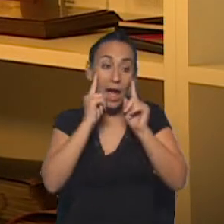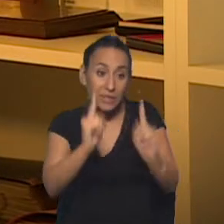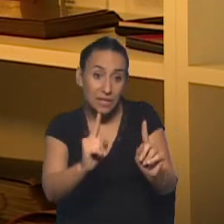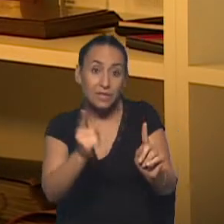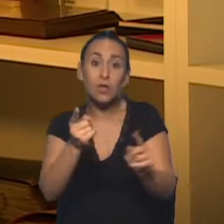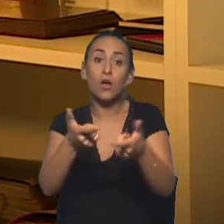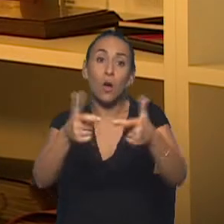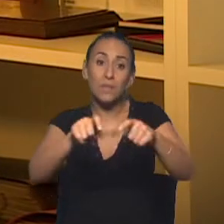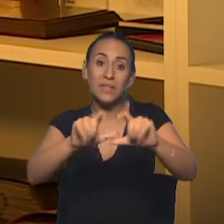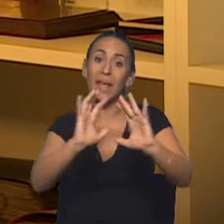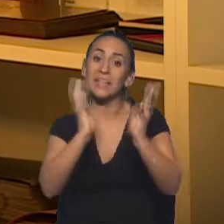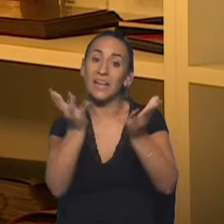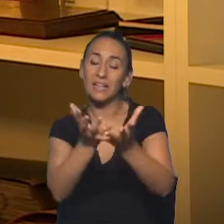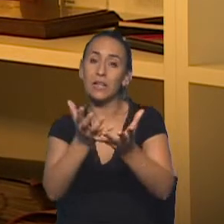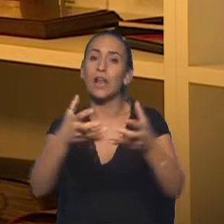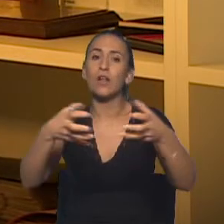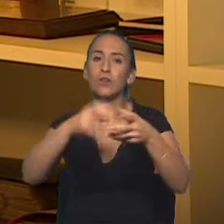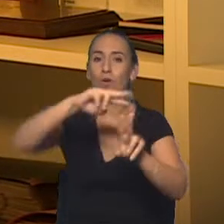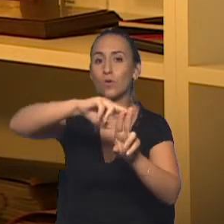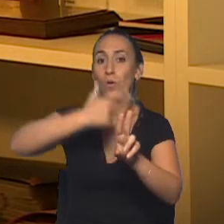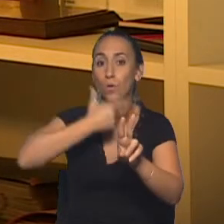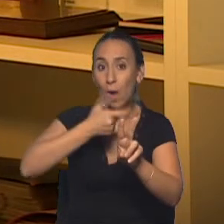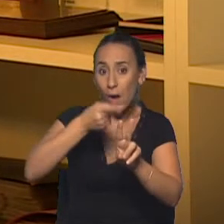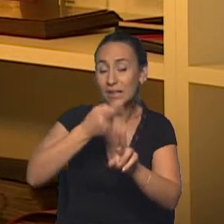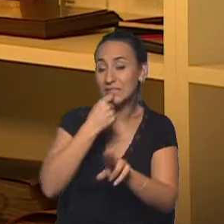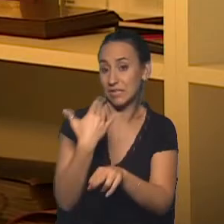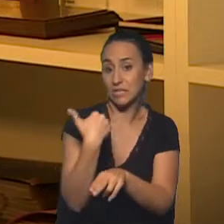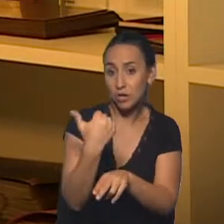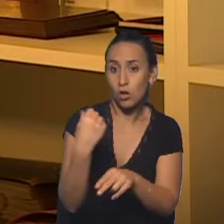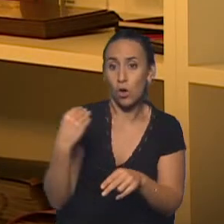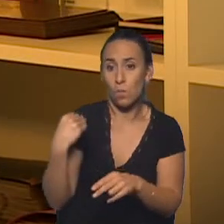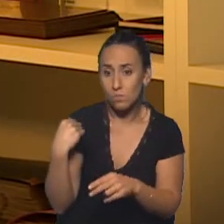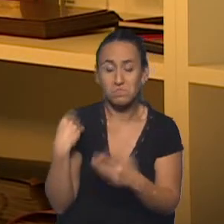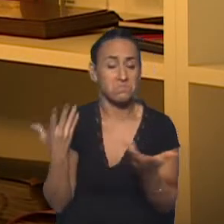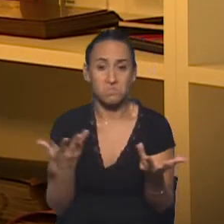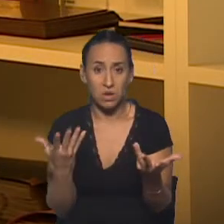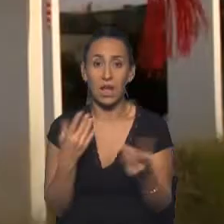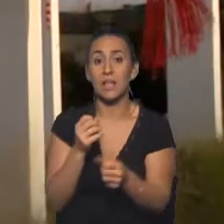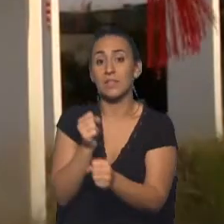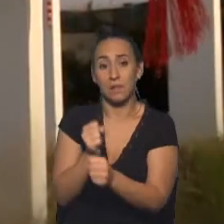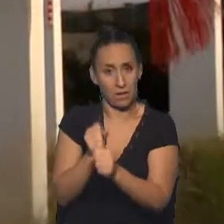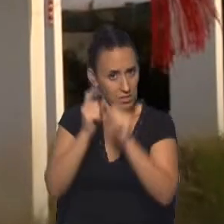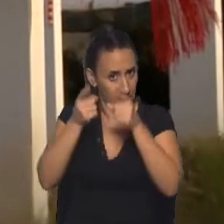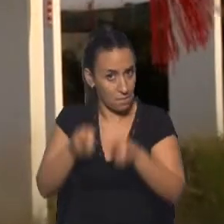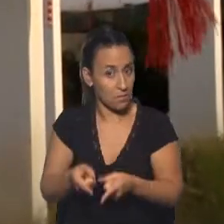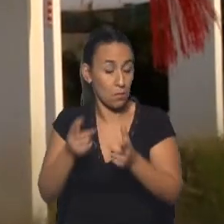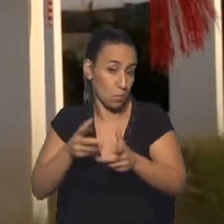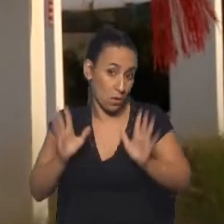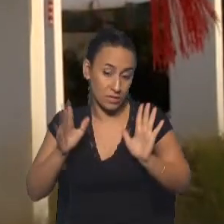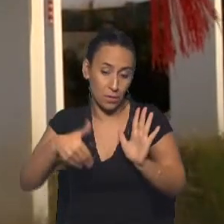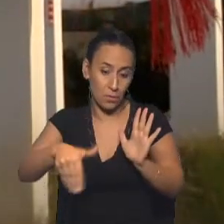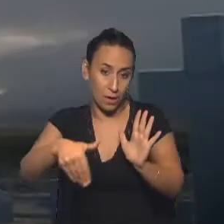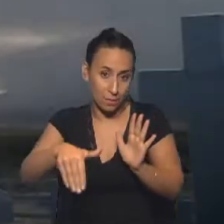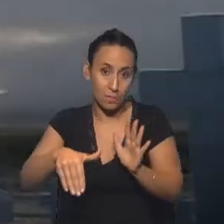Comité Internacional de la Cruz Roja en relación a trabajar sobre una sepultura colectiva que también puede ser parte de